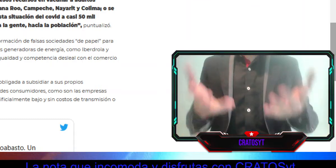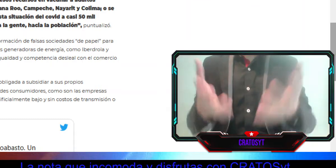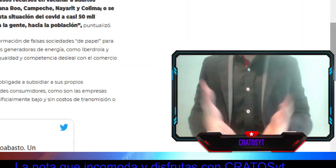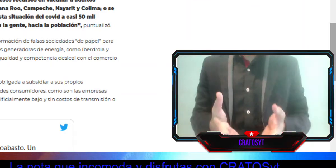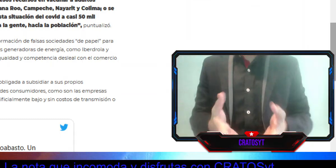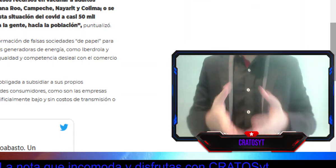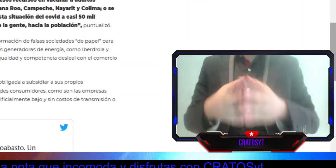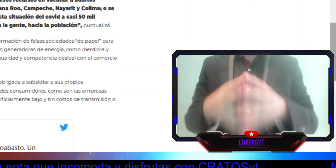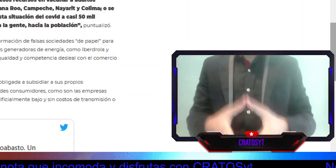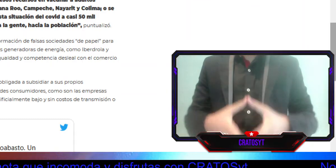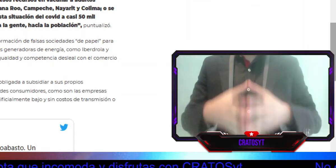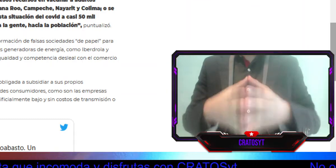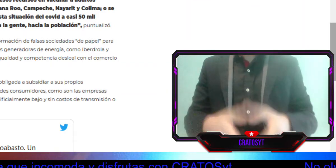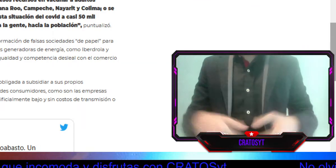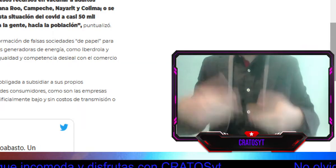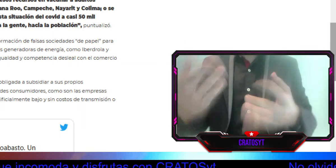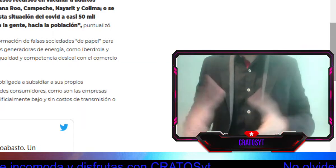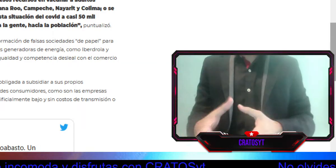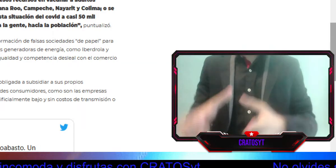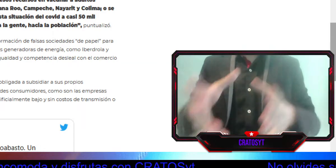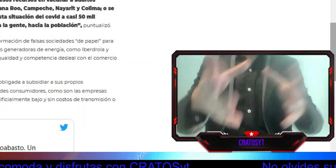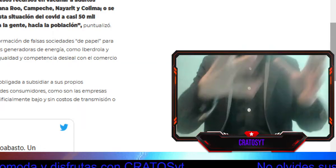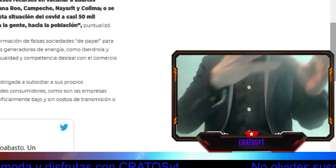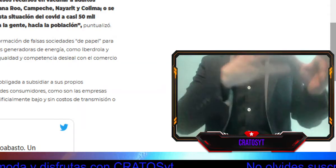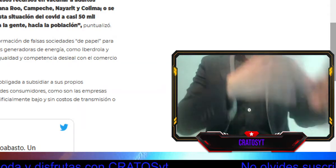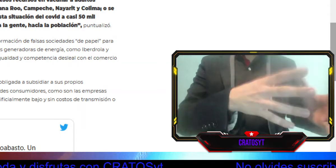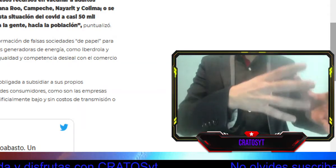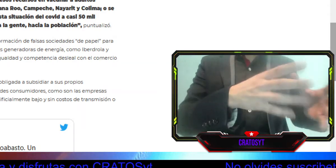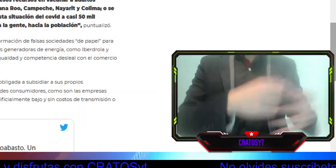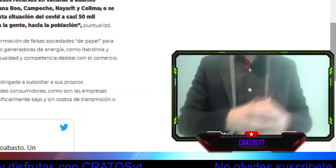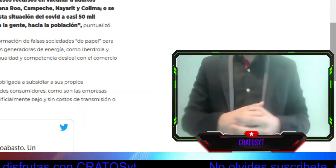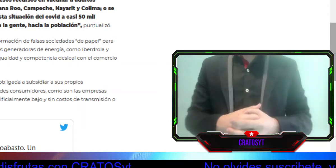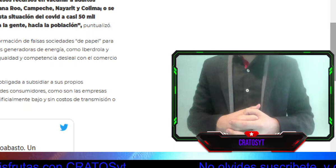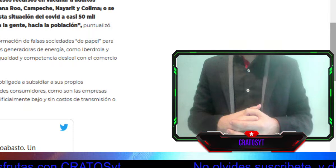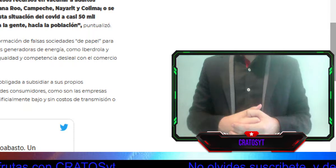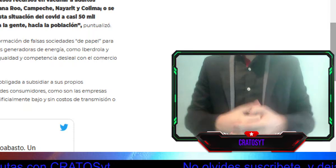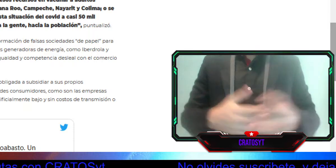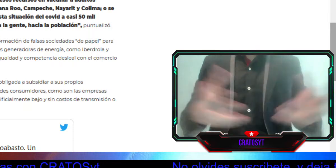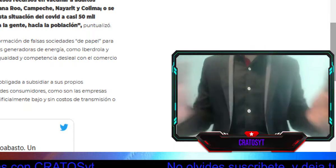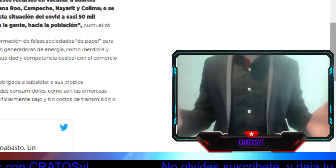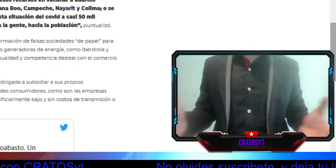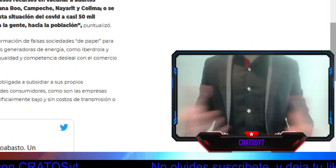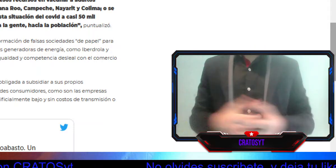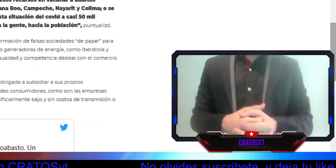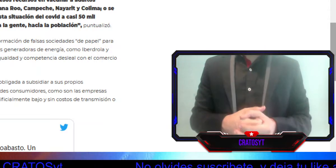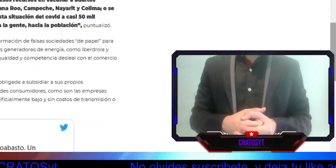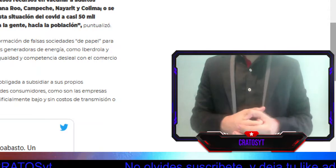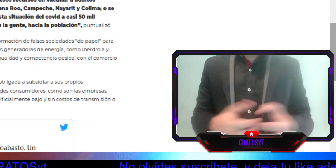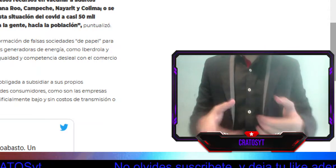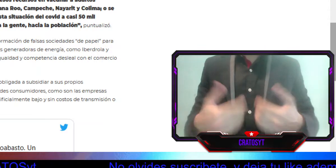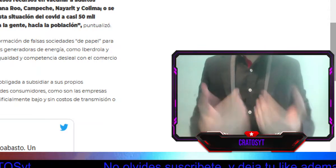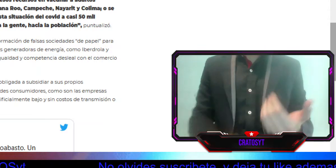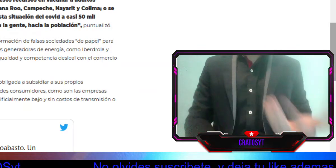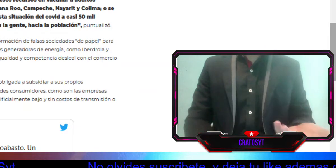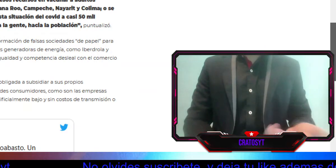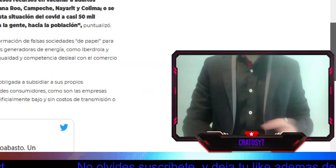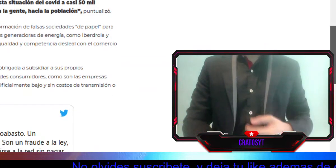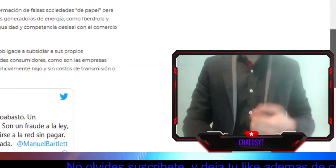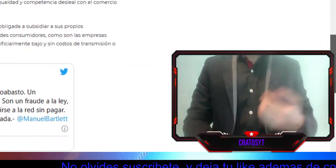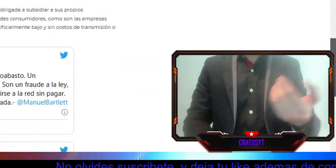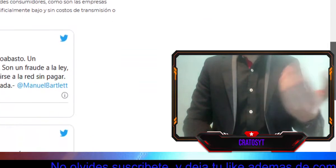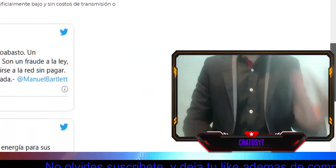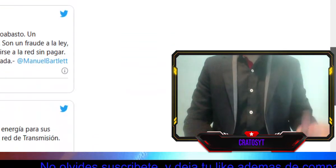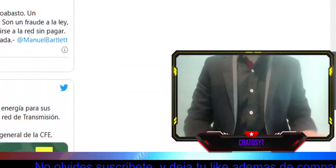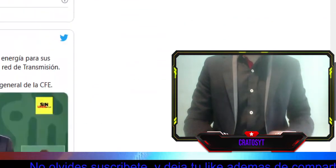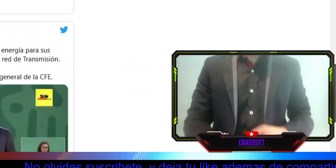porque los panistas, priistas, perredistas que aprobaron la ley en el sexenio pasado, pues están en contra de los mexicanos. Ellos solamente les gusta robar,